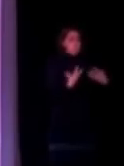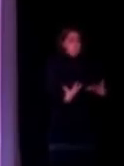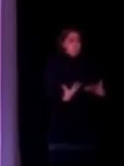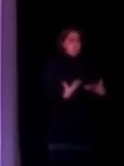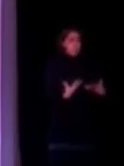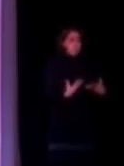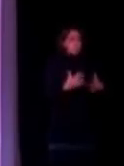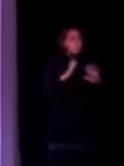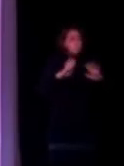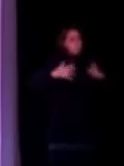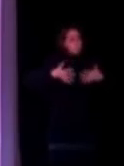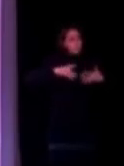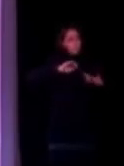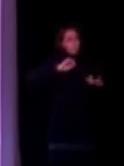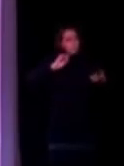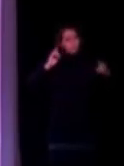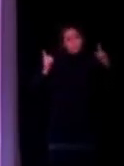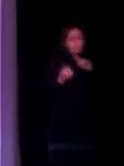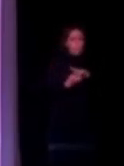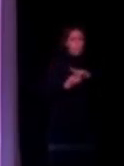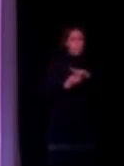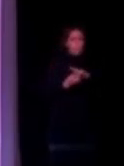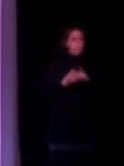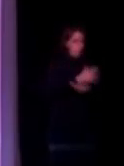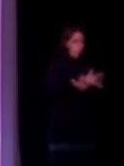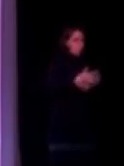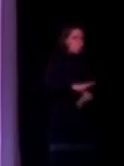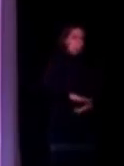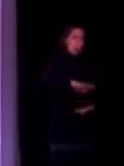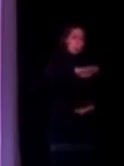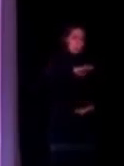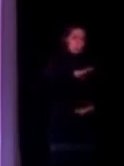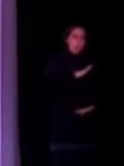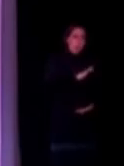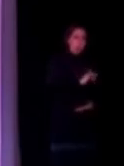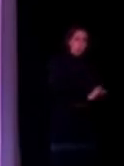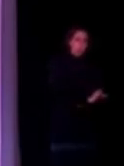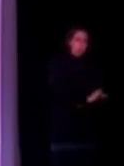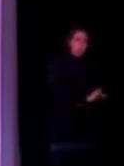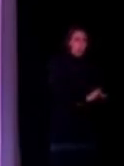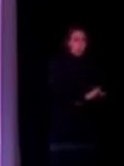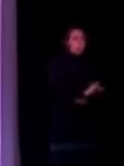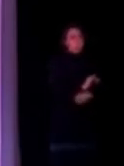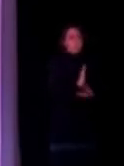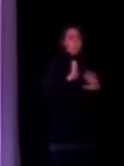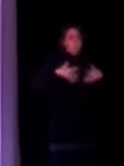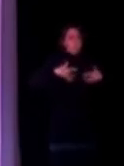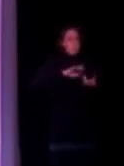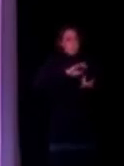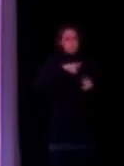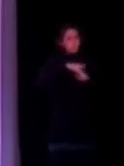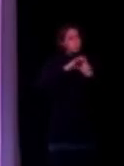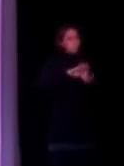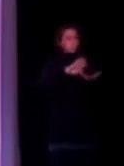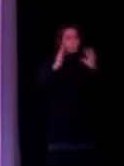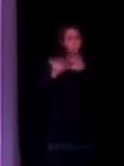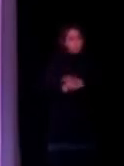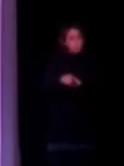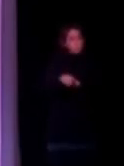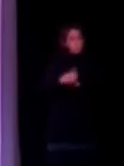fíjate, Carmen con tantas capacidades, luego se le empieza a atragantar en un momento determinado. O sea que esta historia supone un modelo educativo que